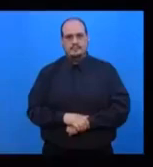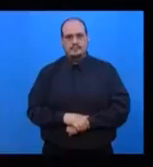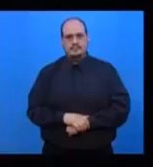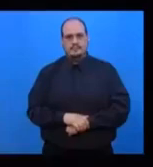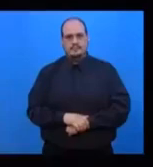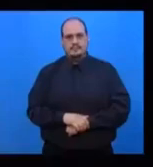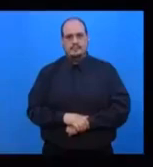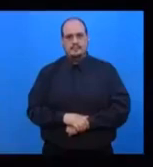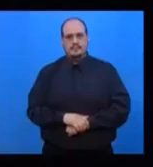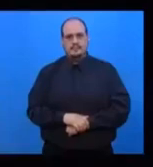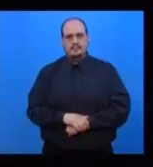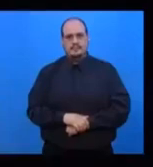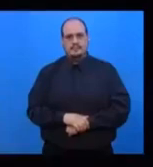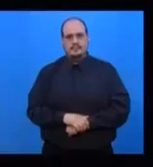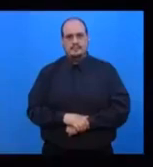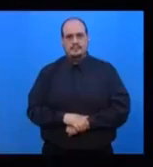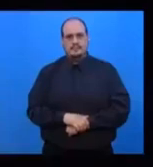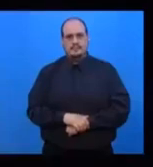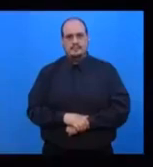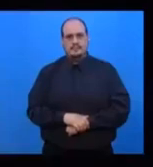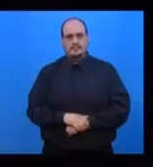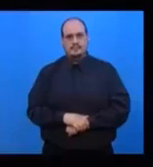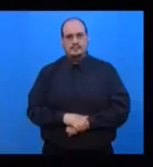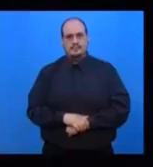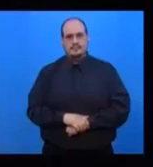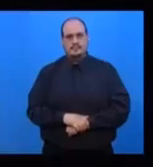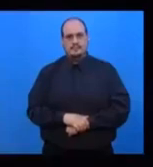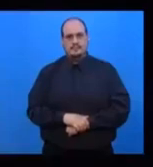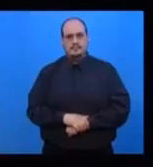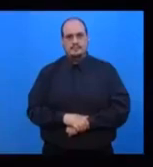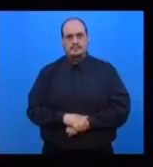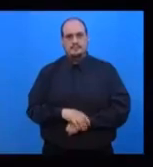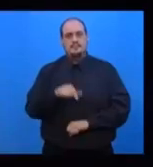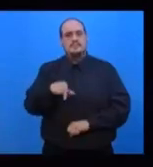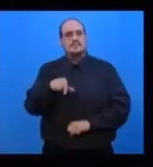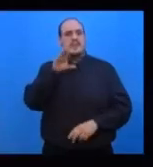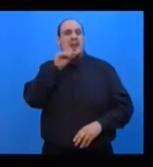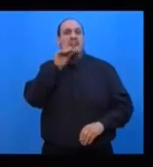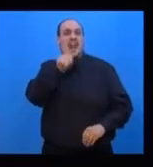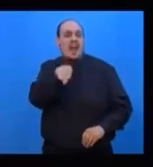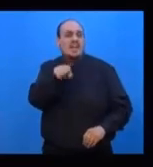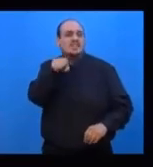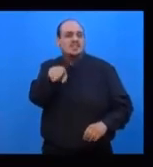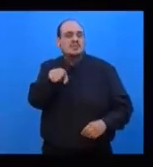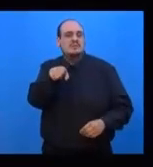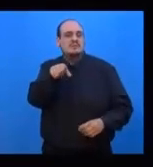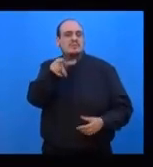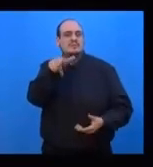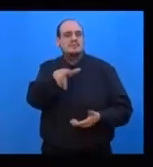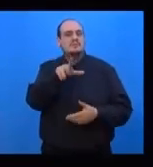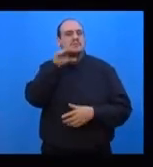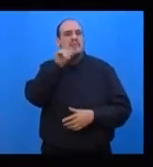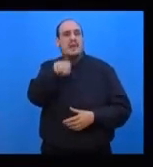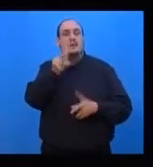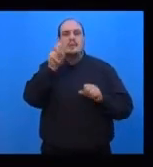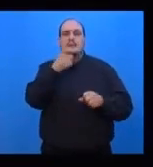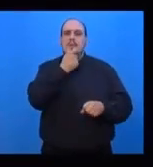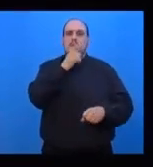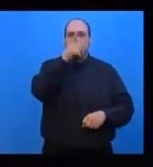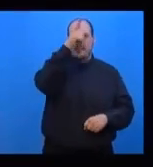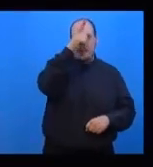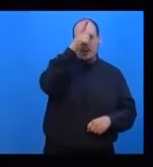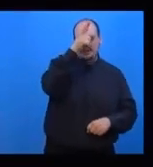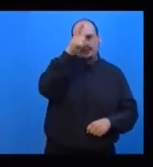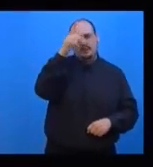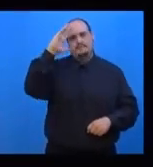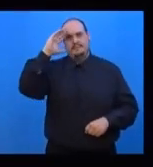gracias sobre este tema tenemos que tomar en cuenta desde donde partimos las fuerzas de seguridad como la policía la